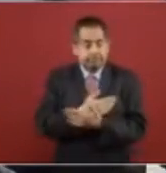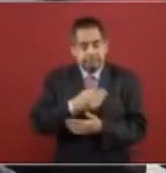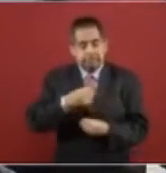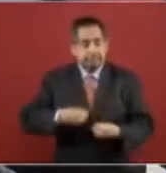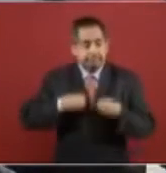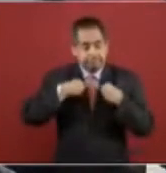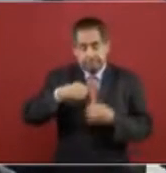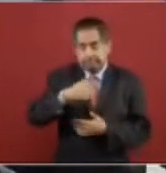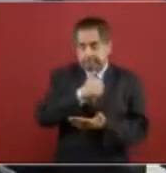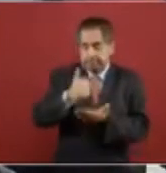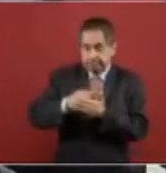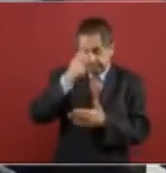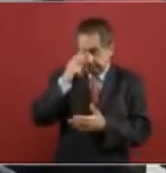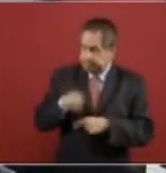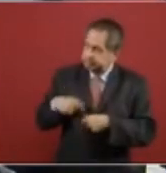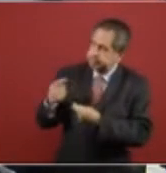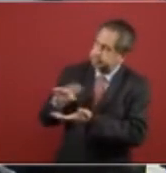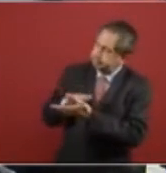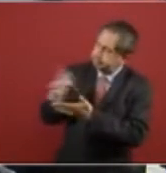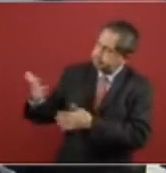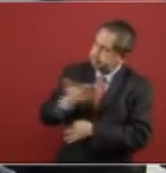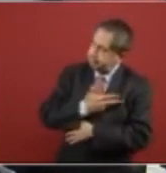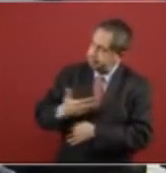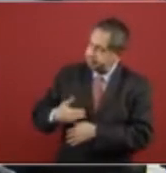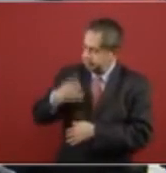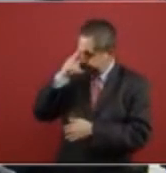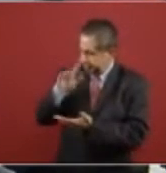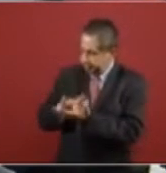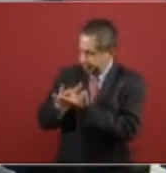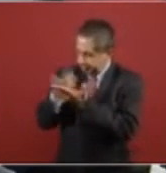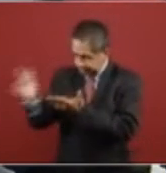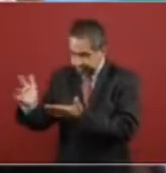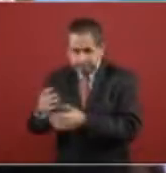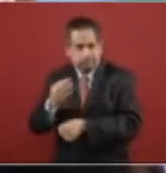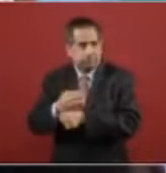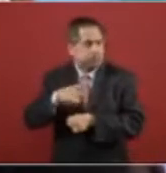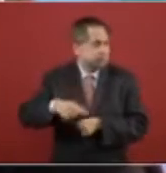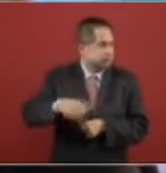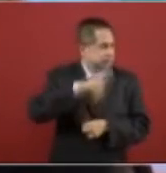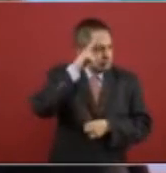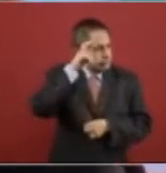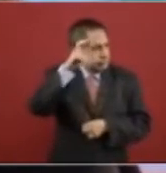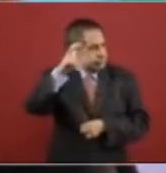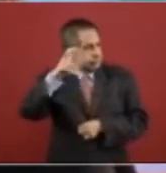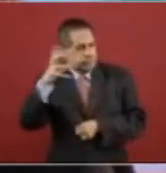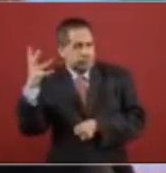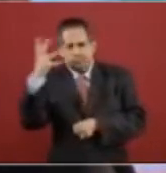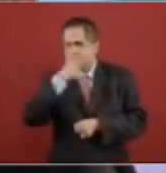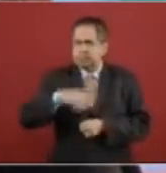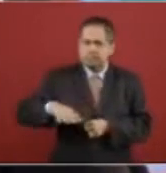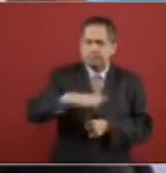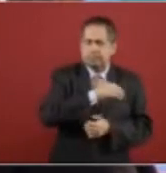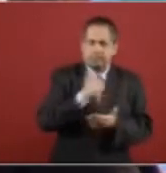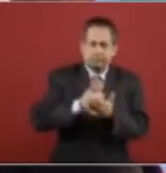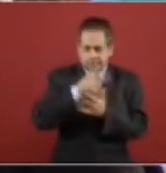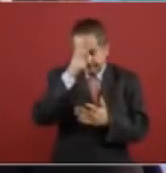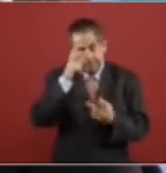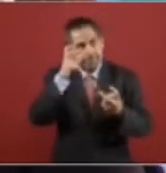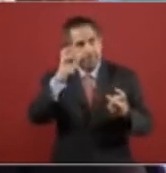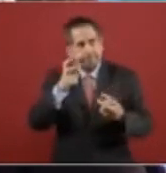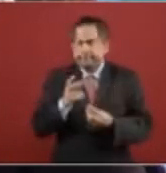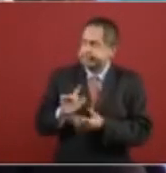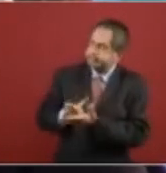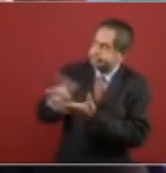agradecer al presidente de la república porque realmente este es el mejor sueño que cualquier habitante de la ciudad pueda tener así que muchísimas